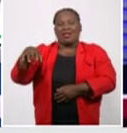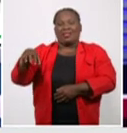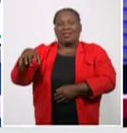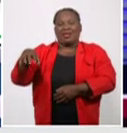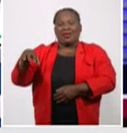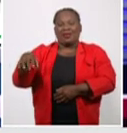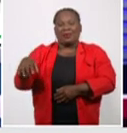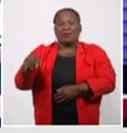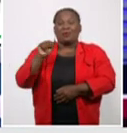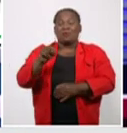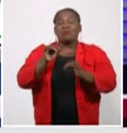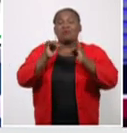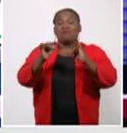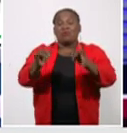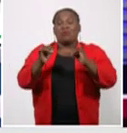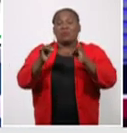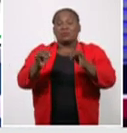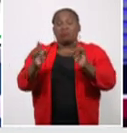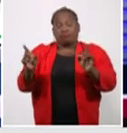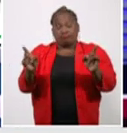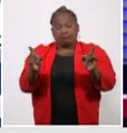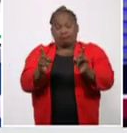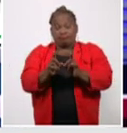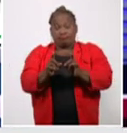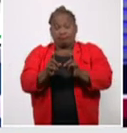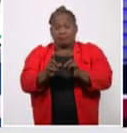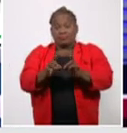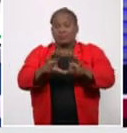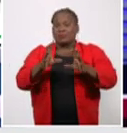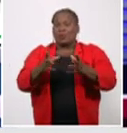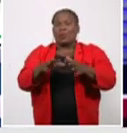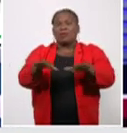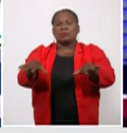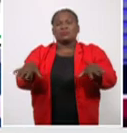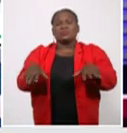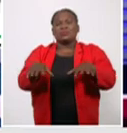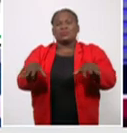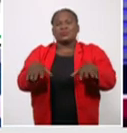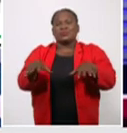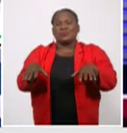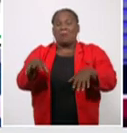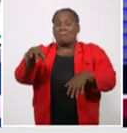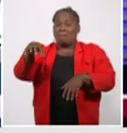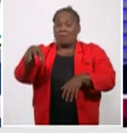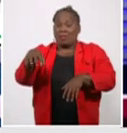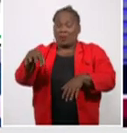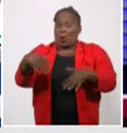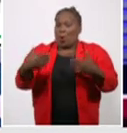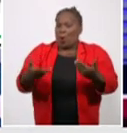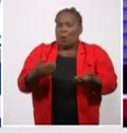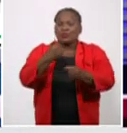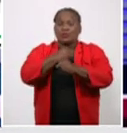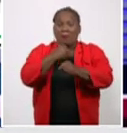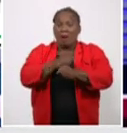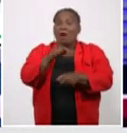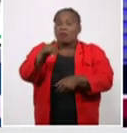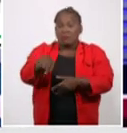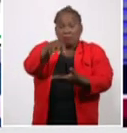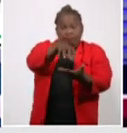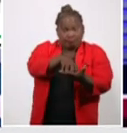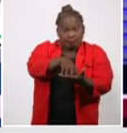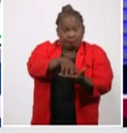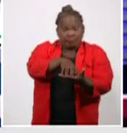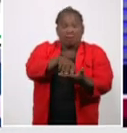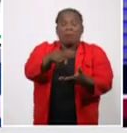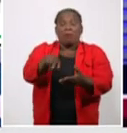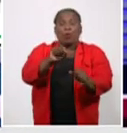con un reporte, con un resumen de toda la situación epidemiológica en Pinar del Río y cómo se trabaja allí intensamente por el control